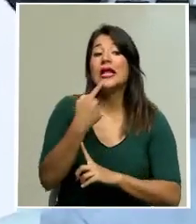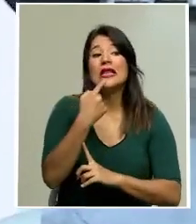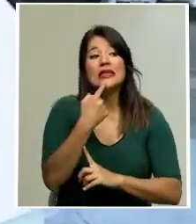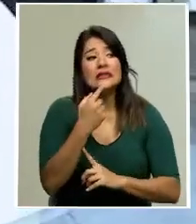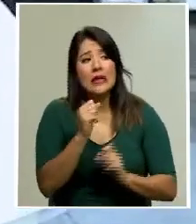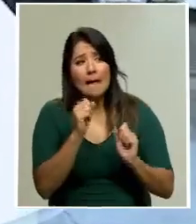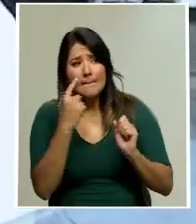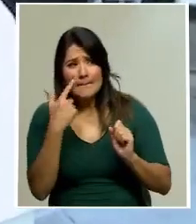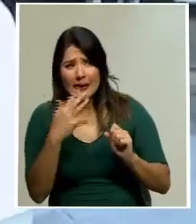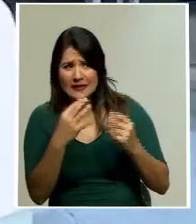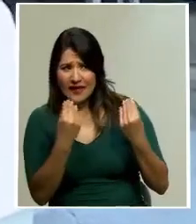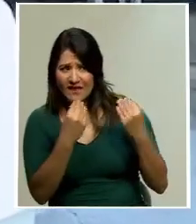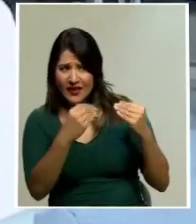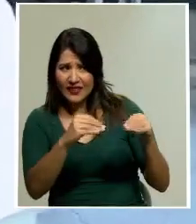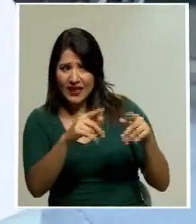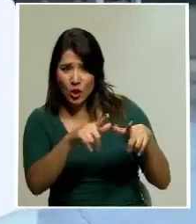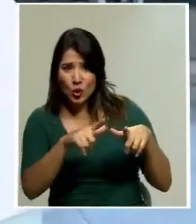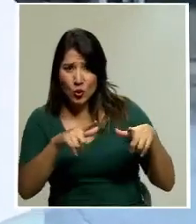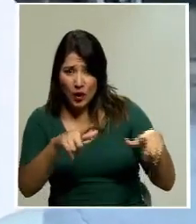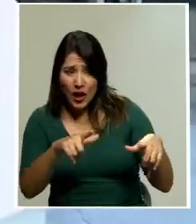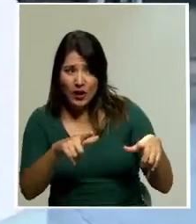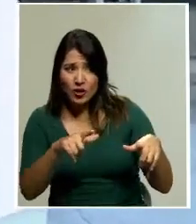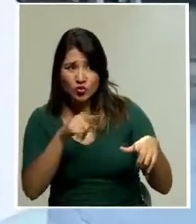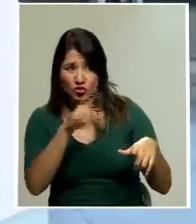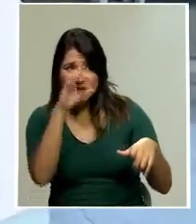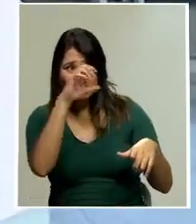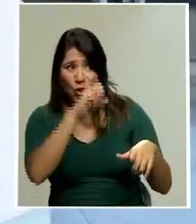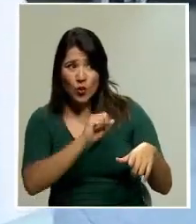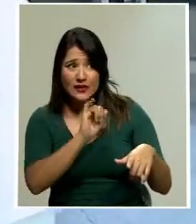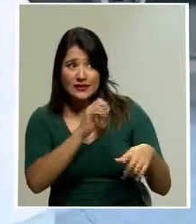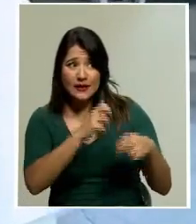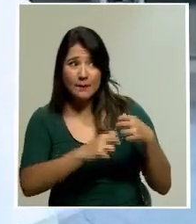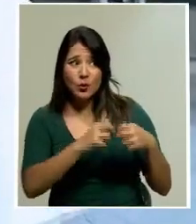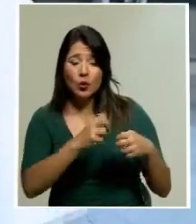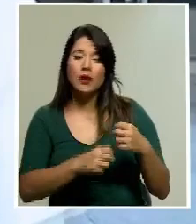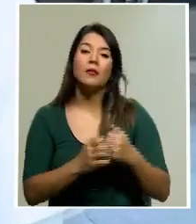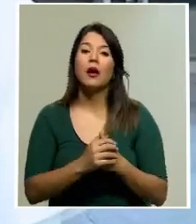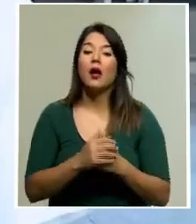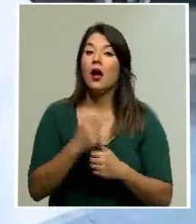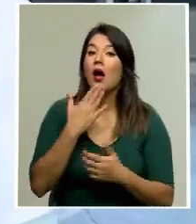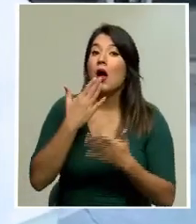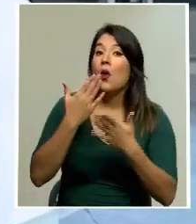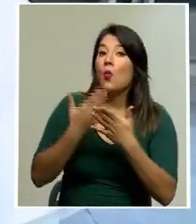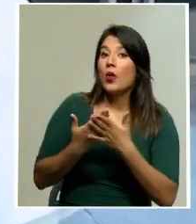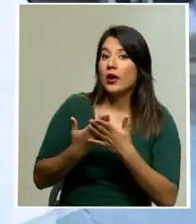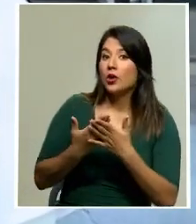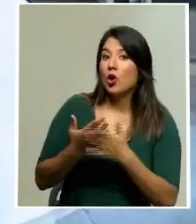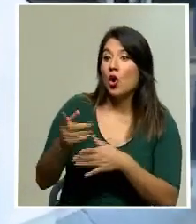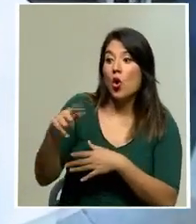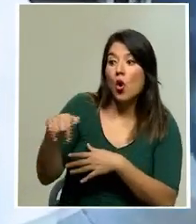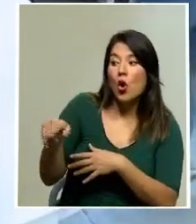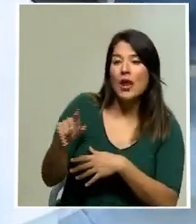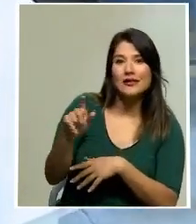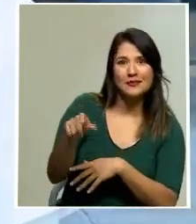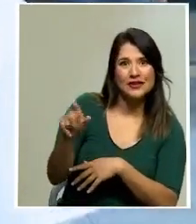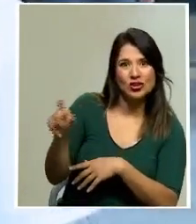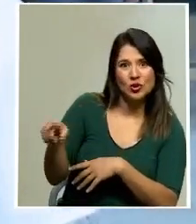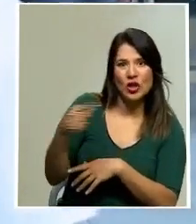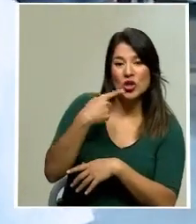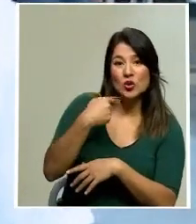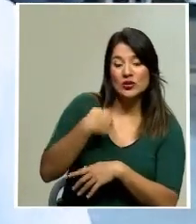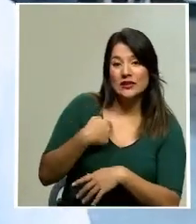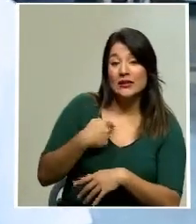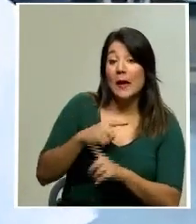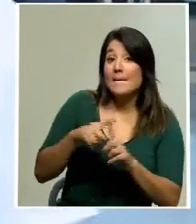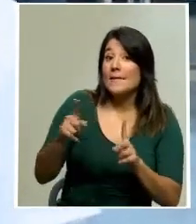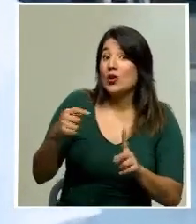los espacios. ¿Han identificado ustedes esa problemática? Bueno, los mismos usuarios nos lo han comunicado a nosotros, por lo